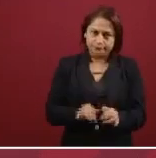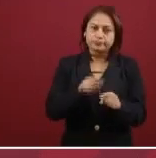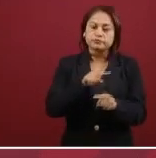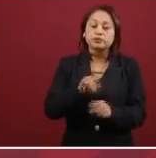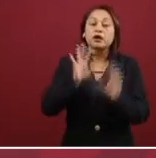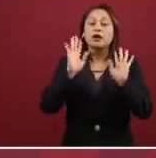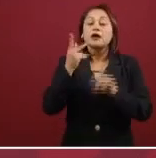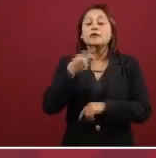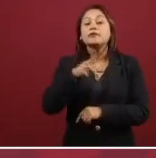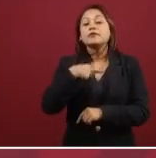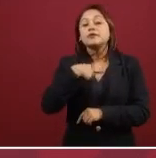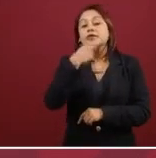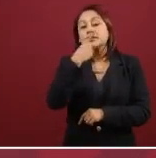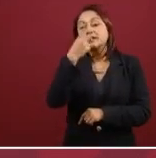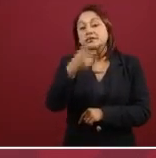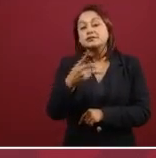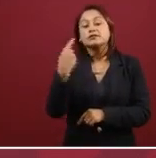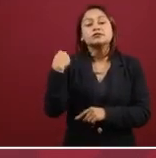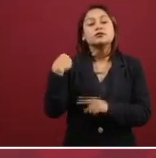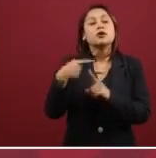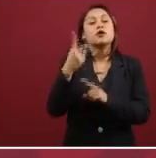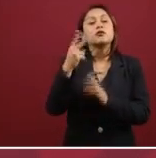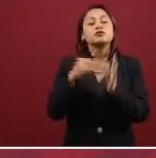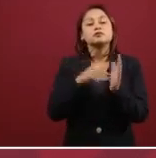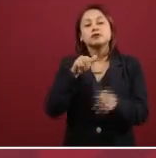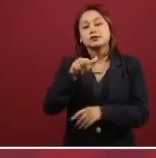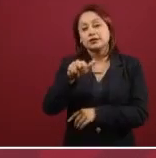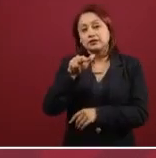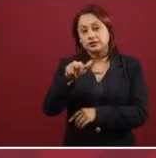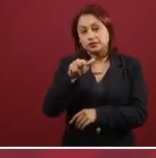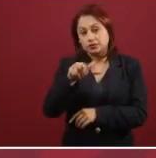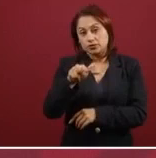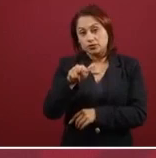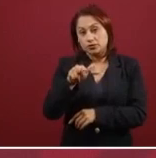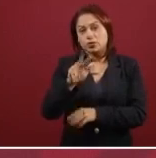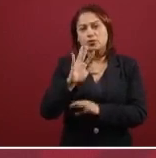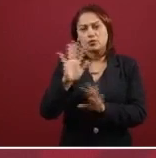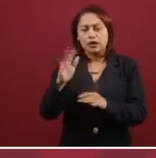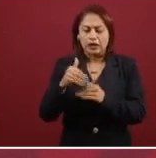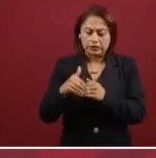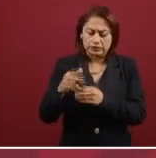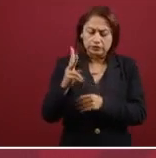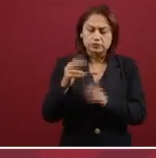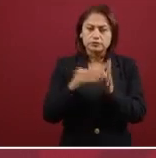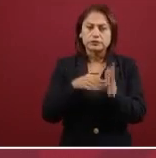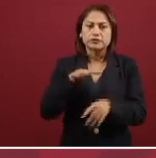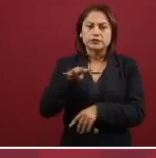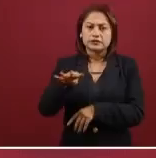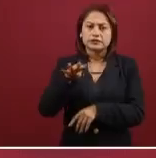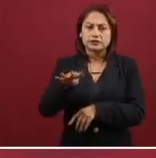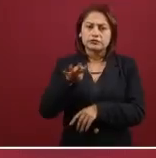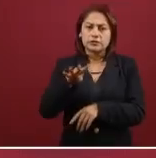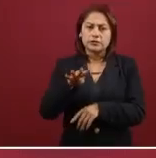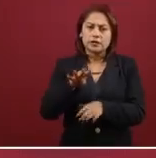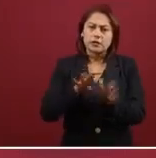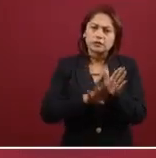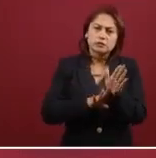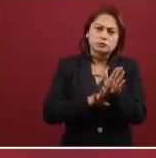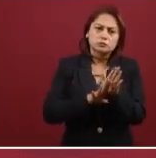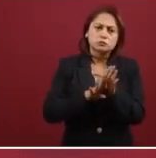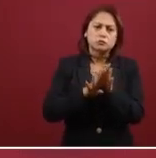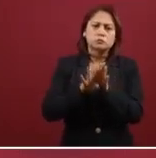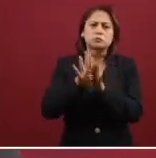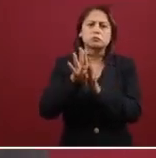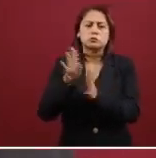la inversión del año 2018, ya en este año creció de manera muy importante la inversión